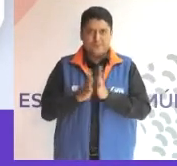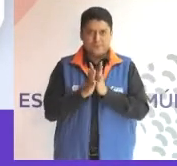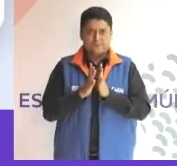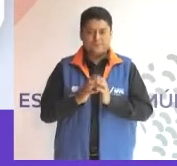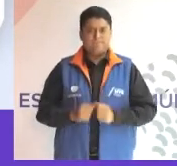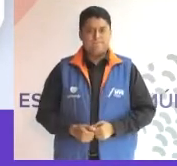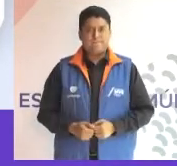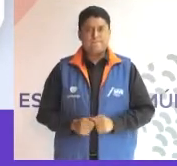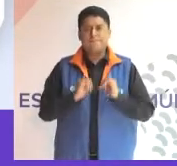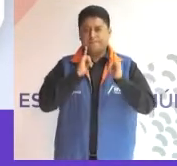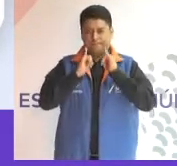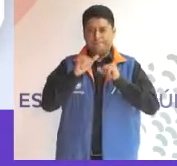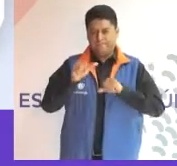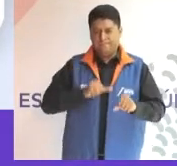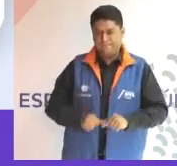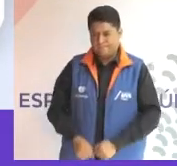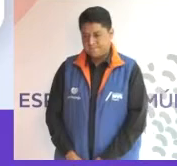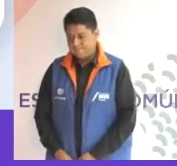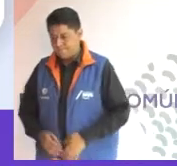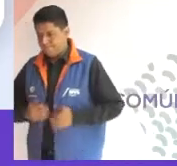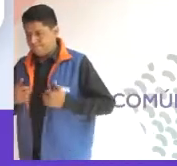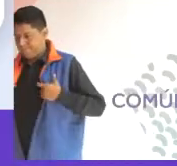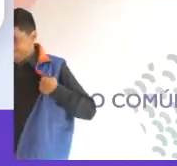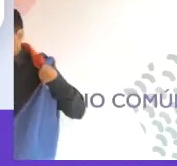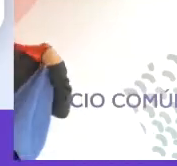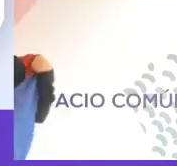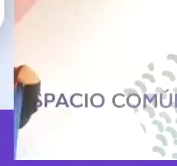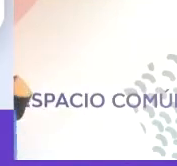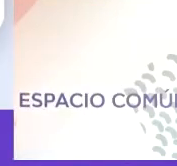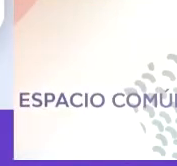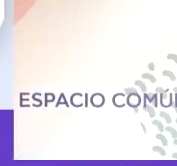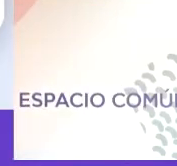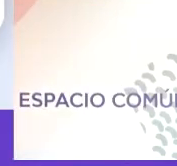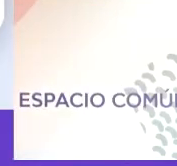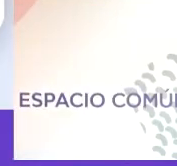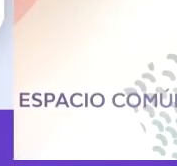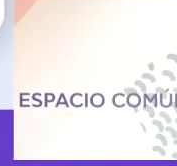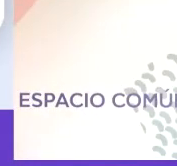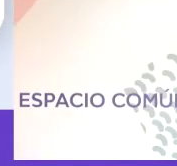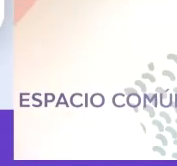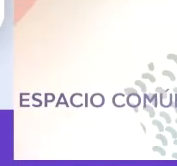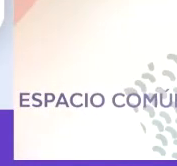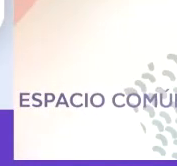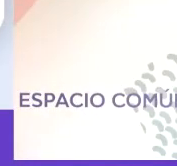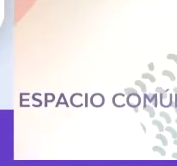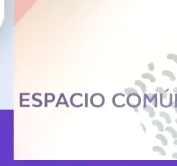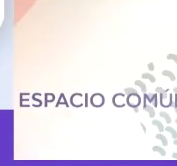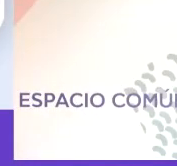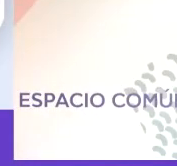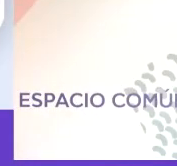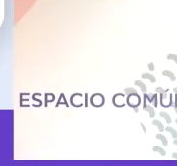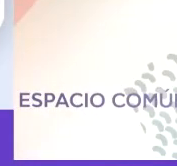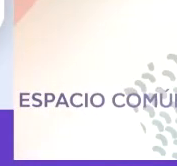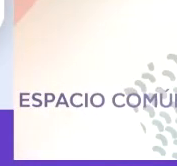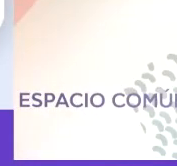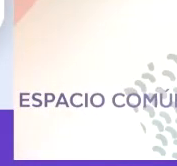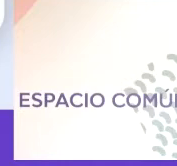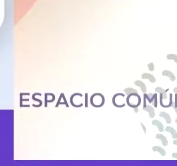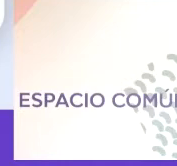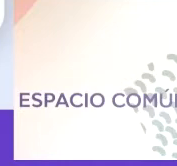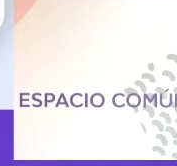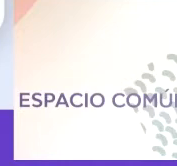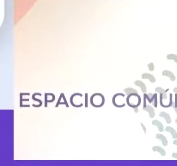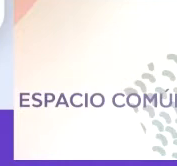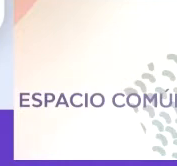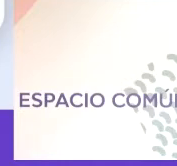que recibimos dinero y damos un recibo de donativo, los que estamos en este lugar, que tengamos una donataria autorizada, hay